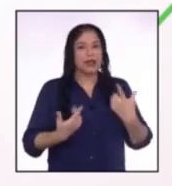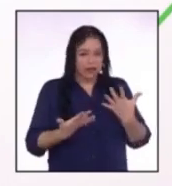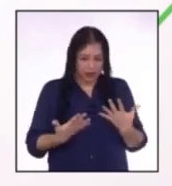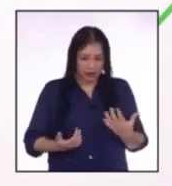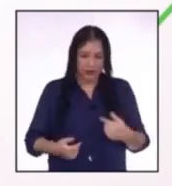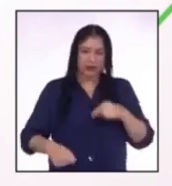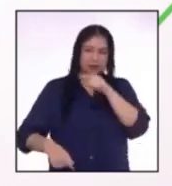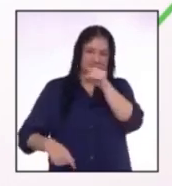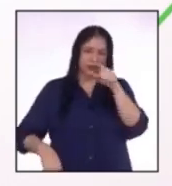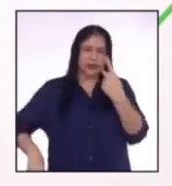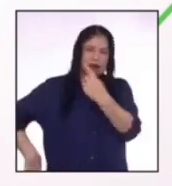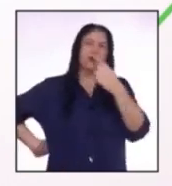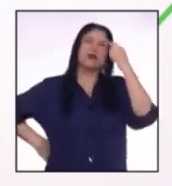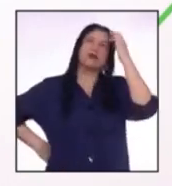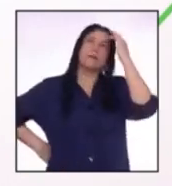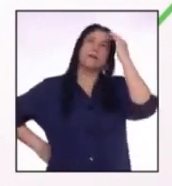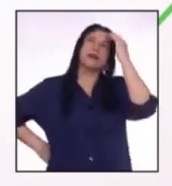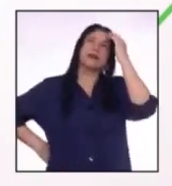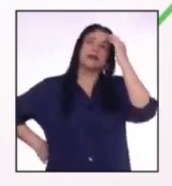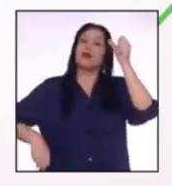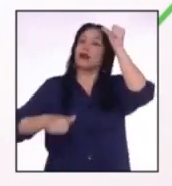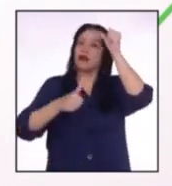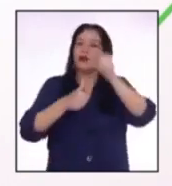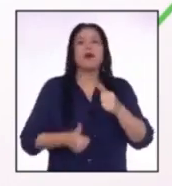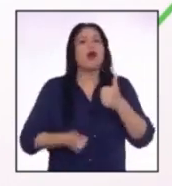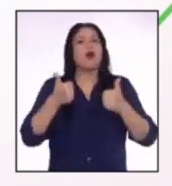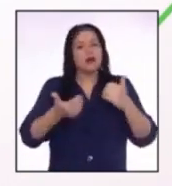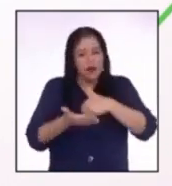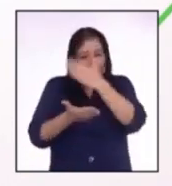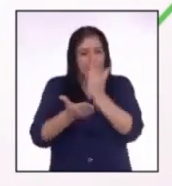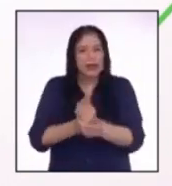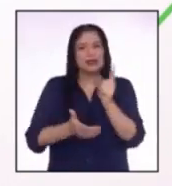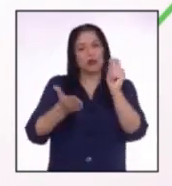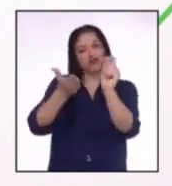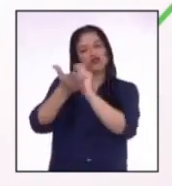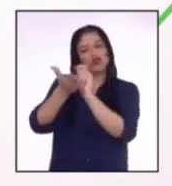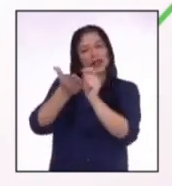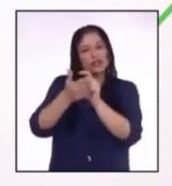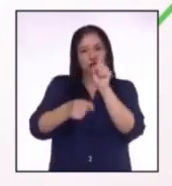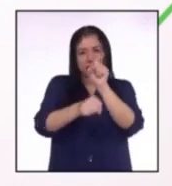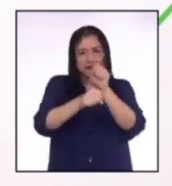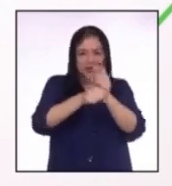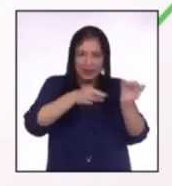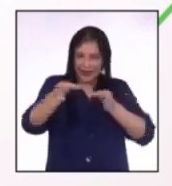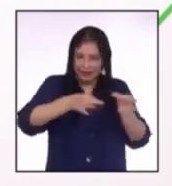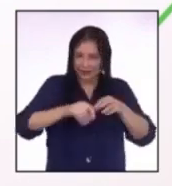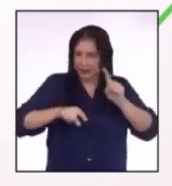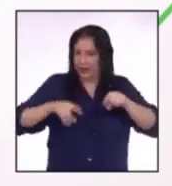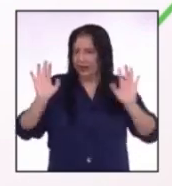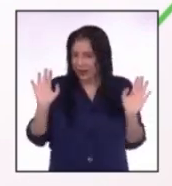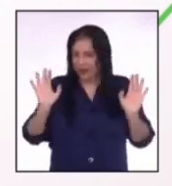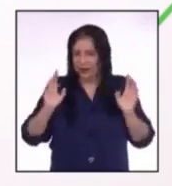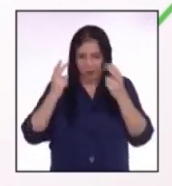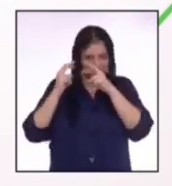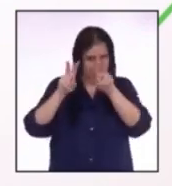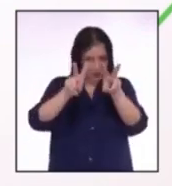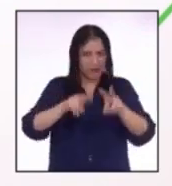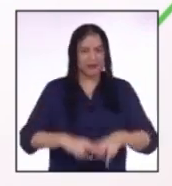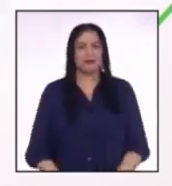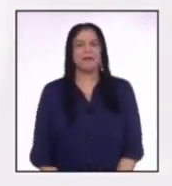mientras pensamos vamos a recordar cuáles son las partes de un texto instructivo veámoslo